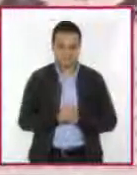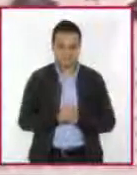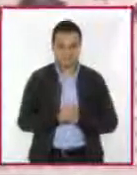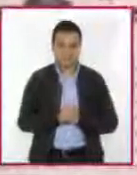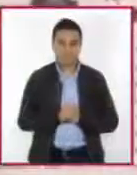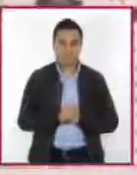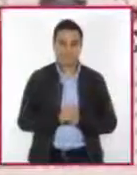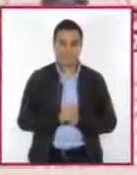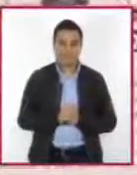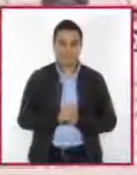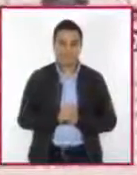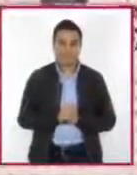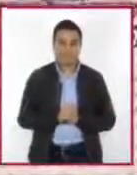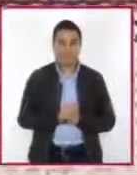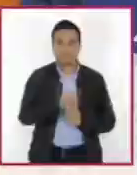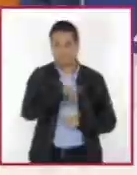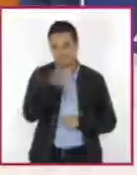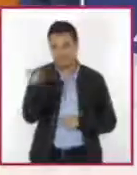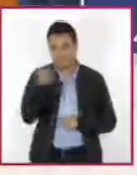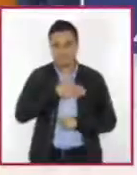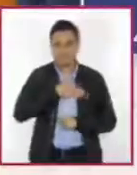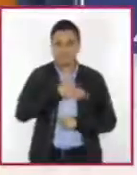Va tu equipo, Quique.